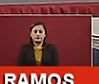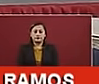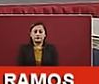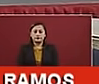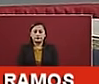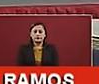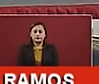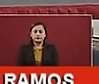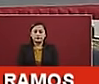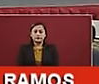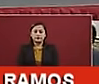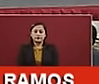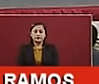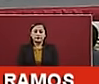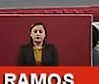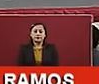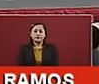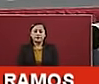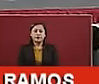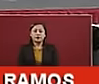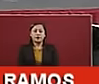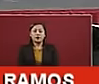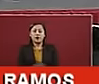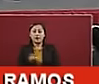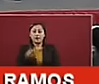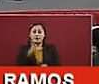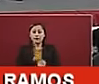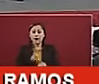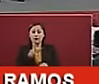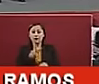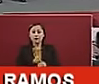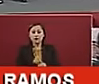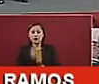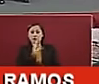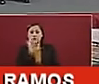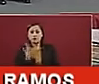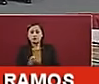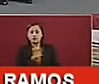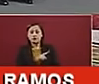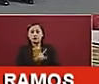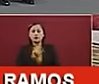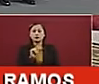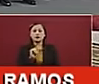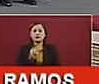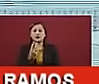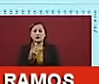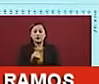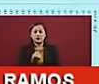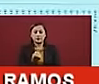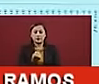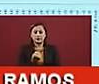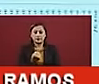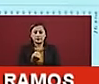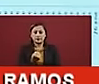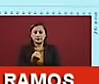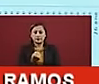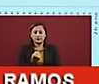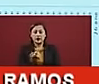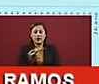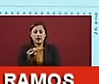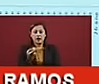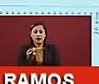en promedio diario 79 y